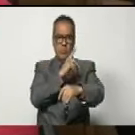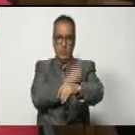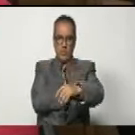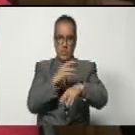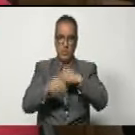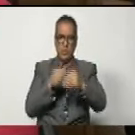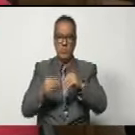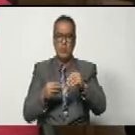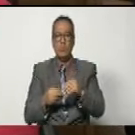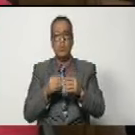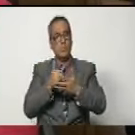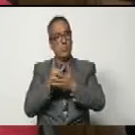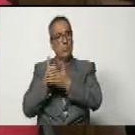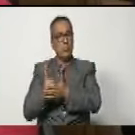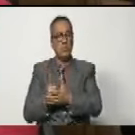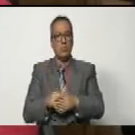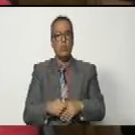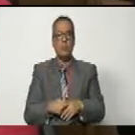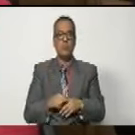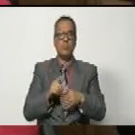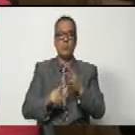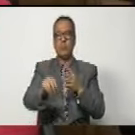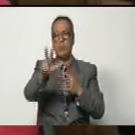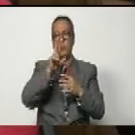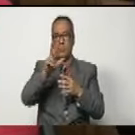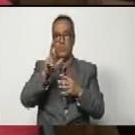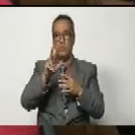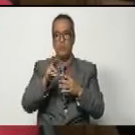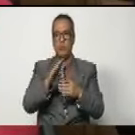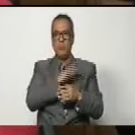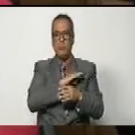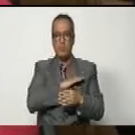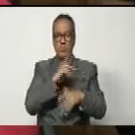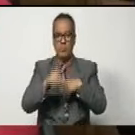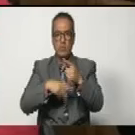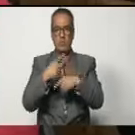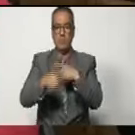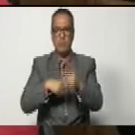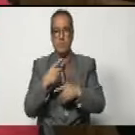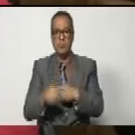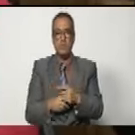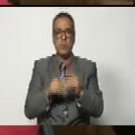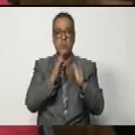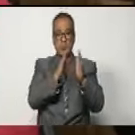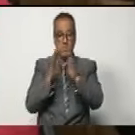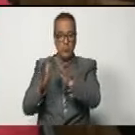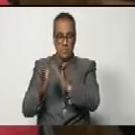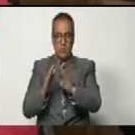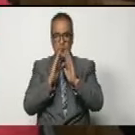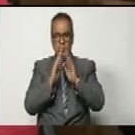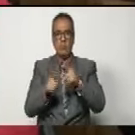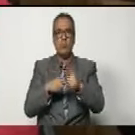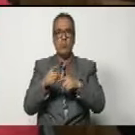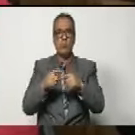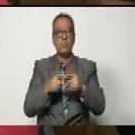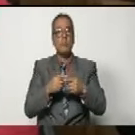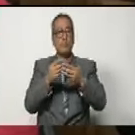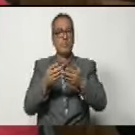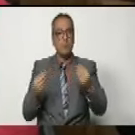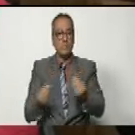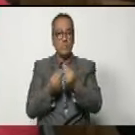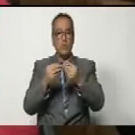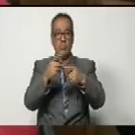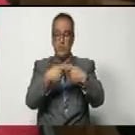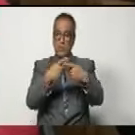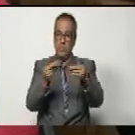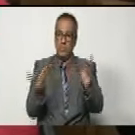sean sustentables y sostenibles. 3. Cogestión. Proceso mediante el cual las comunidades organizadas coordinan con el poder